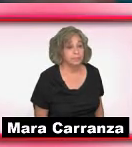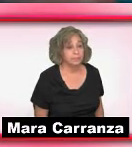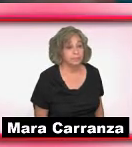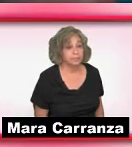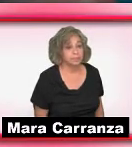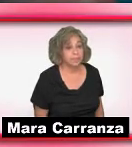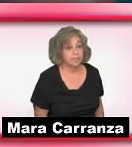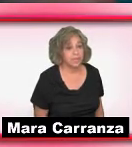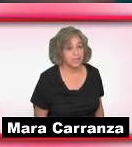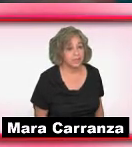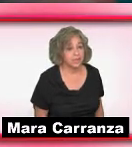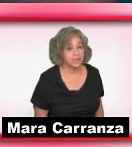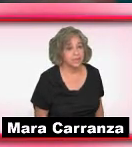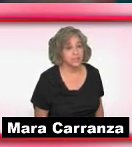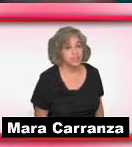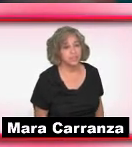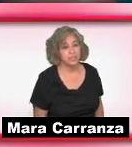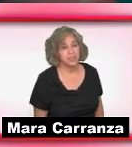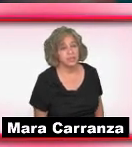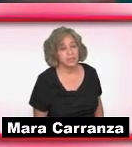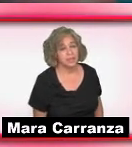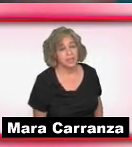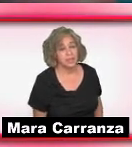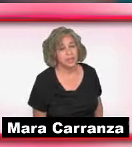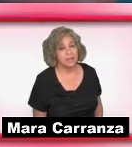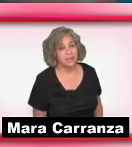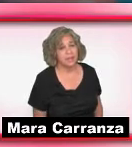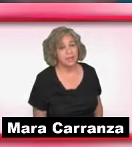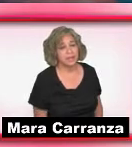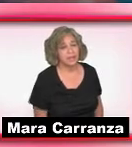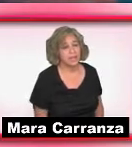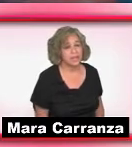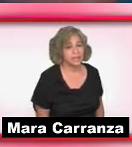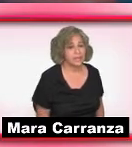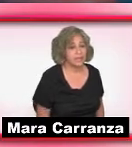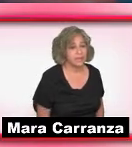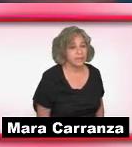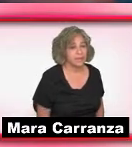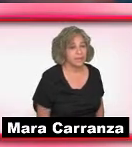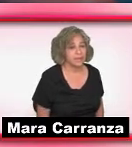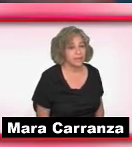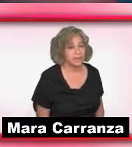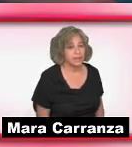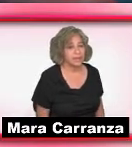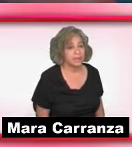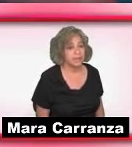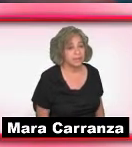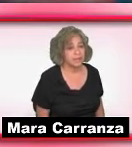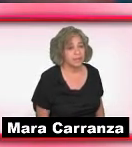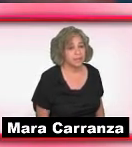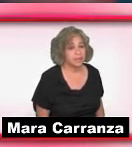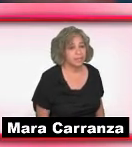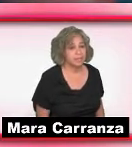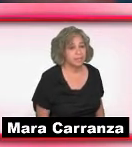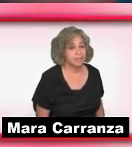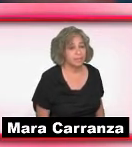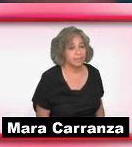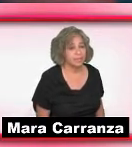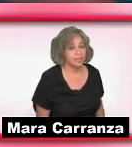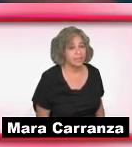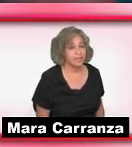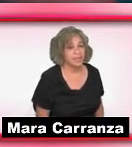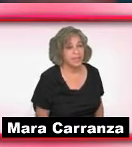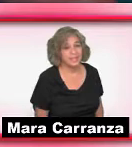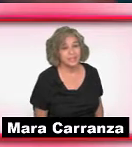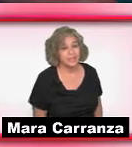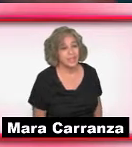pues un panorama jurídico importante previo a la de, al adiestramiento like, táctico, que es muy, también muy, muy